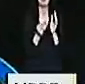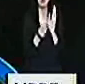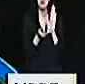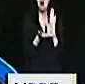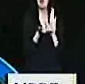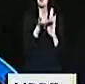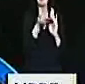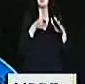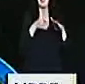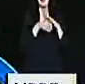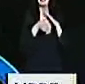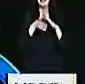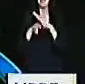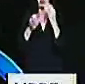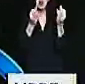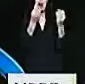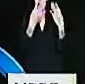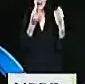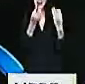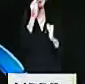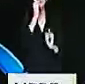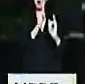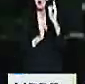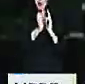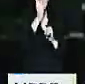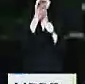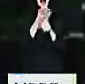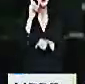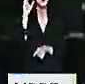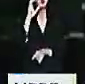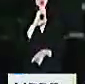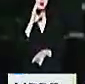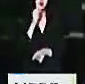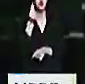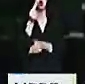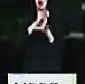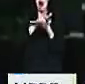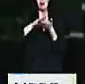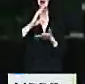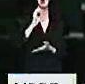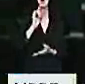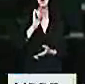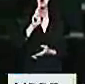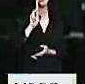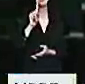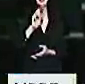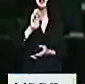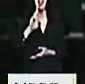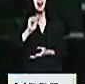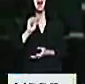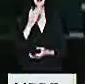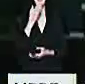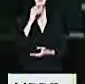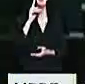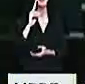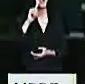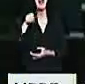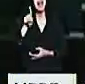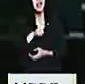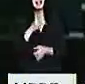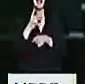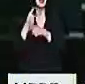acceso a capacitación digital. Uh-huh. Hay cursos gratis en Coursera, edX, otras plataformas donde la gente